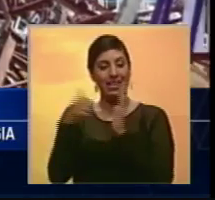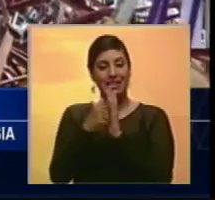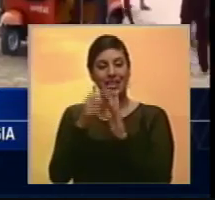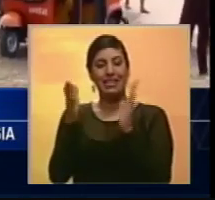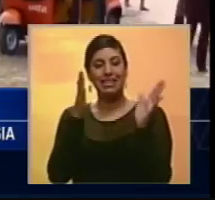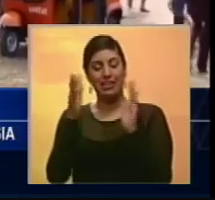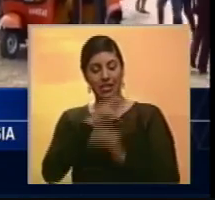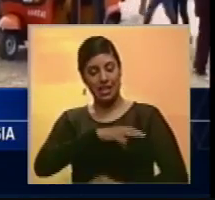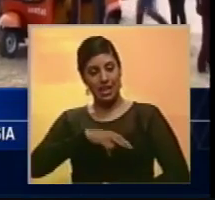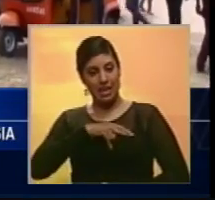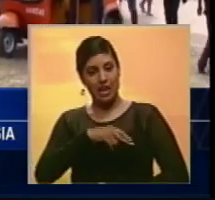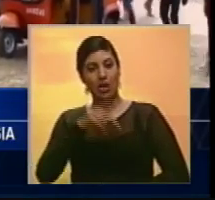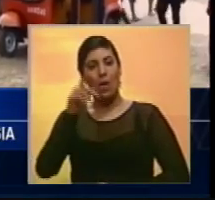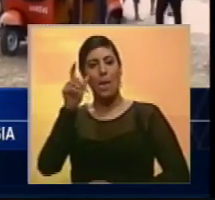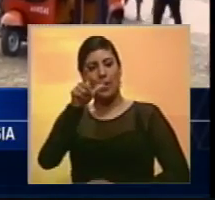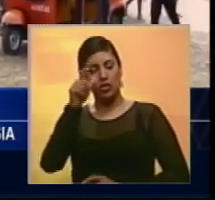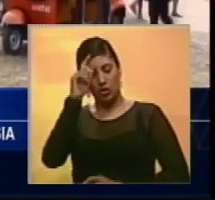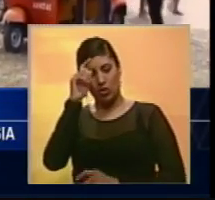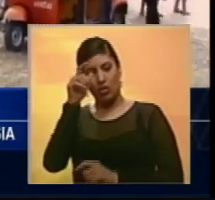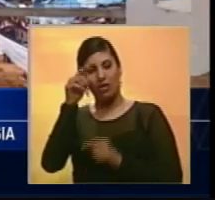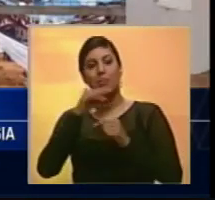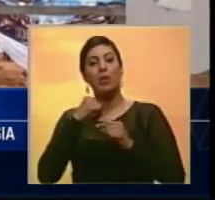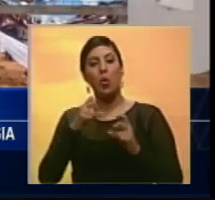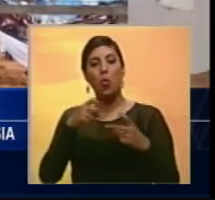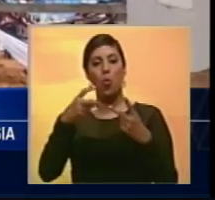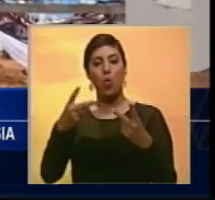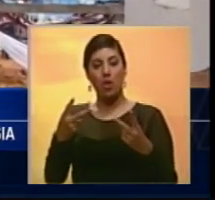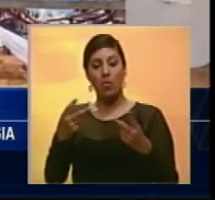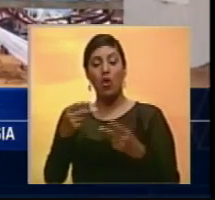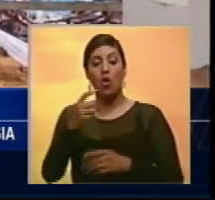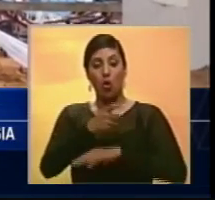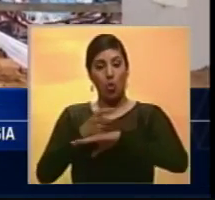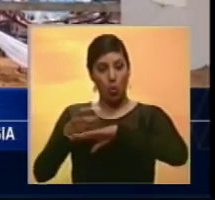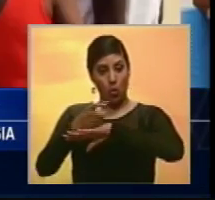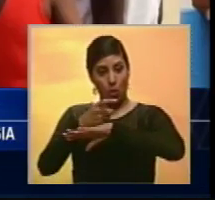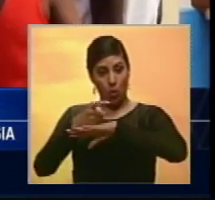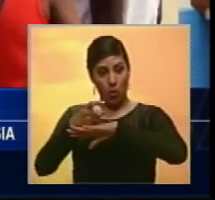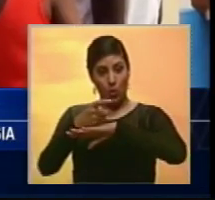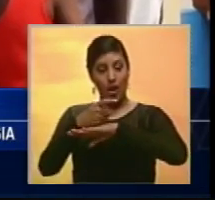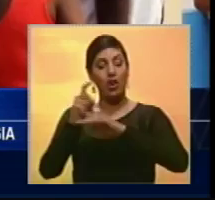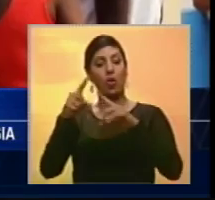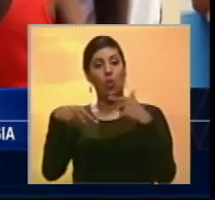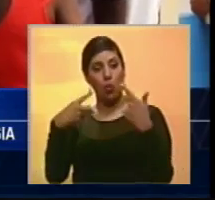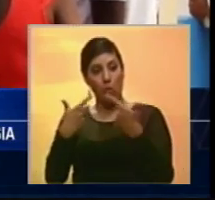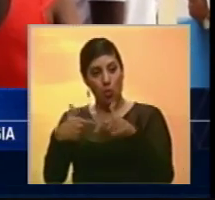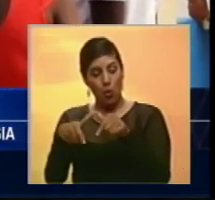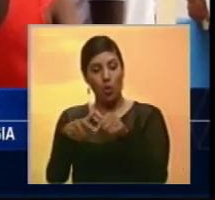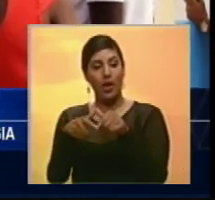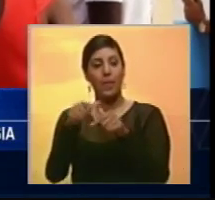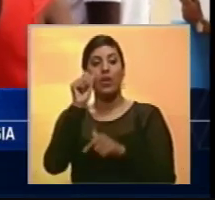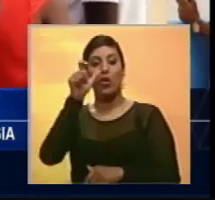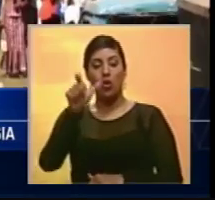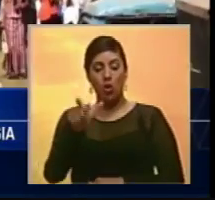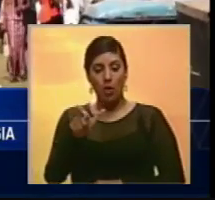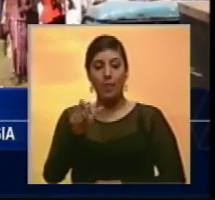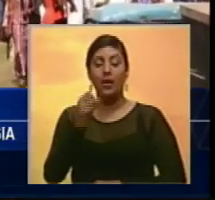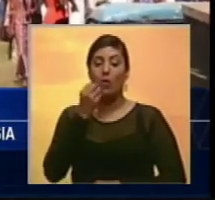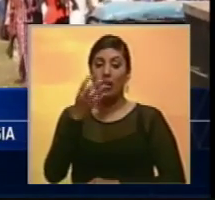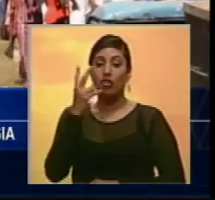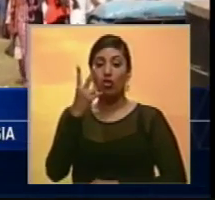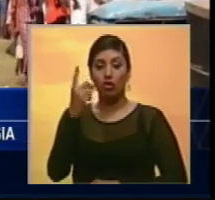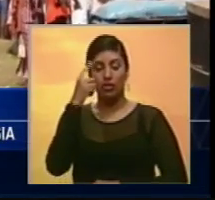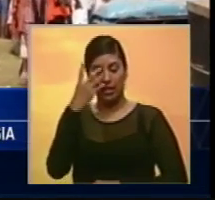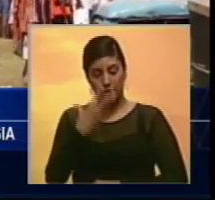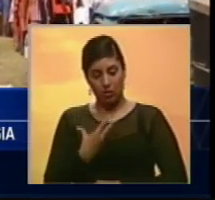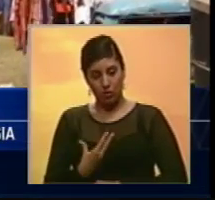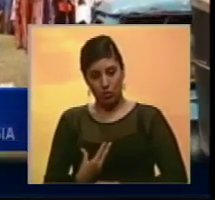servicio religioso en el que consagraban a un obispo. El gobernador de Aguac, Ibon Emmanuel Udom, declaró 2